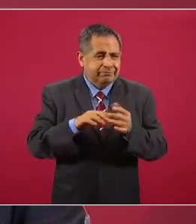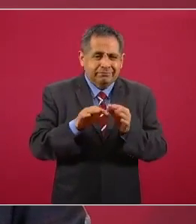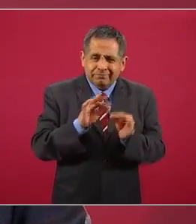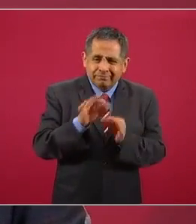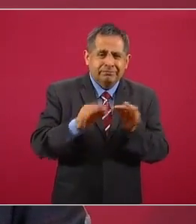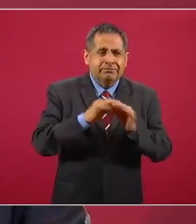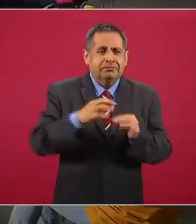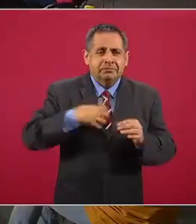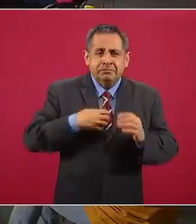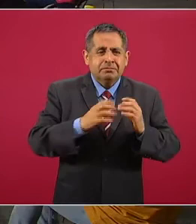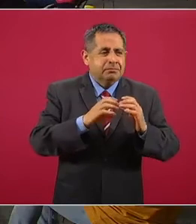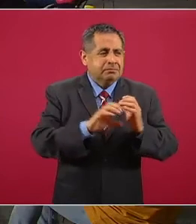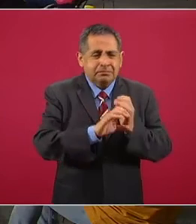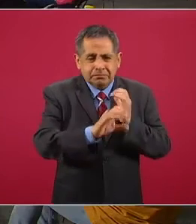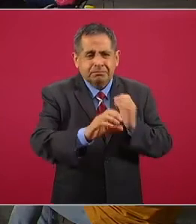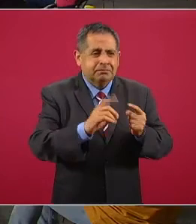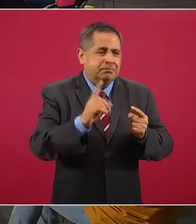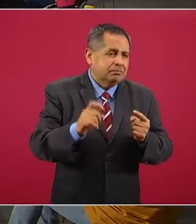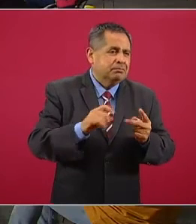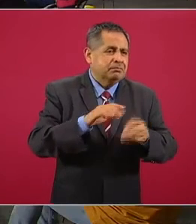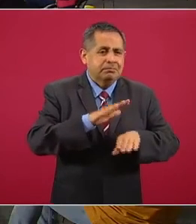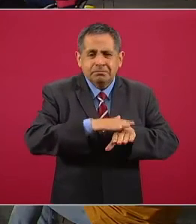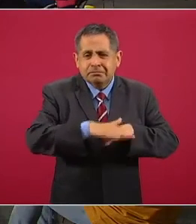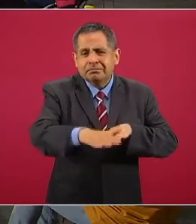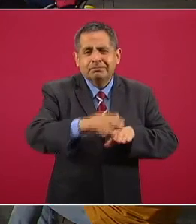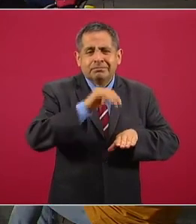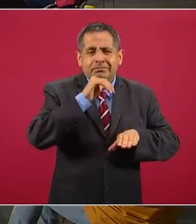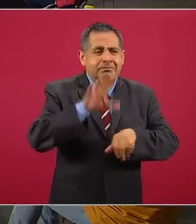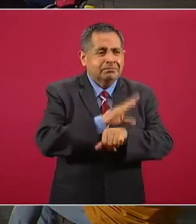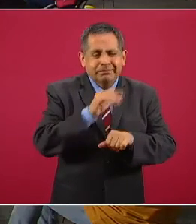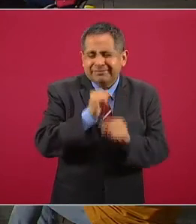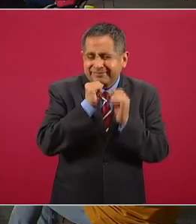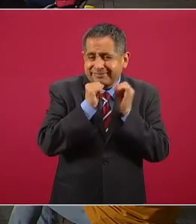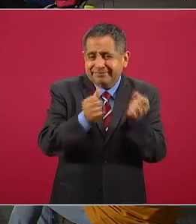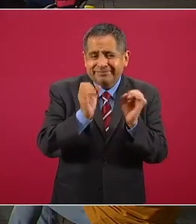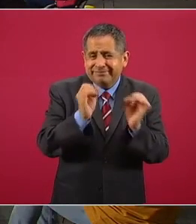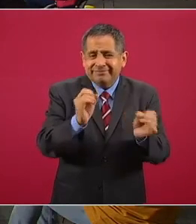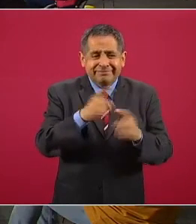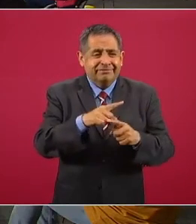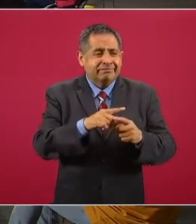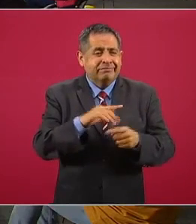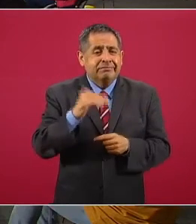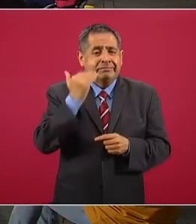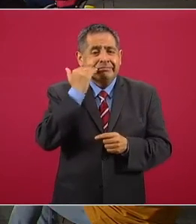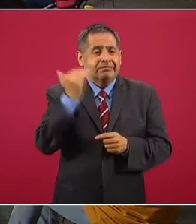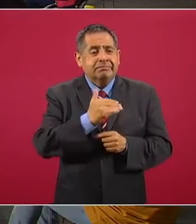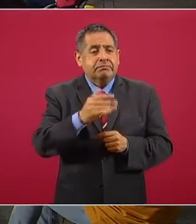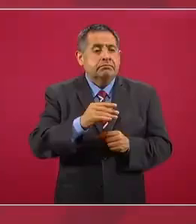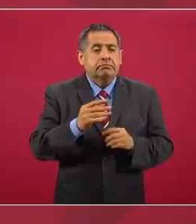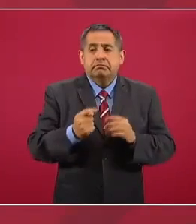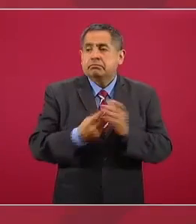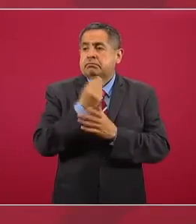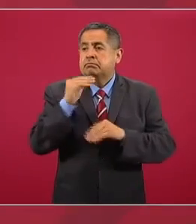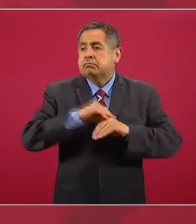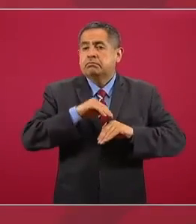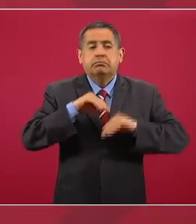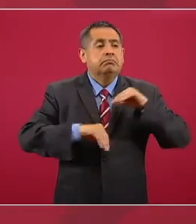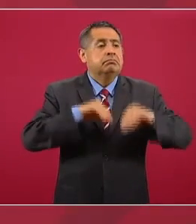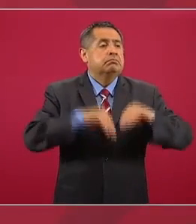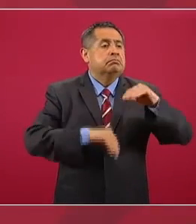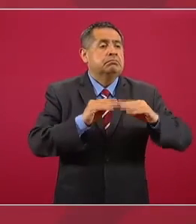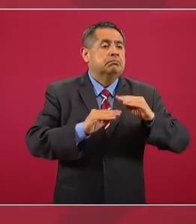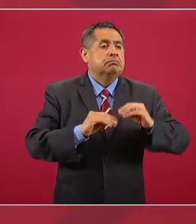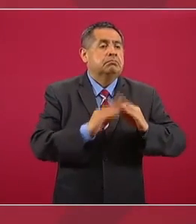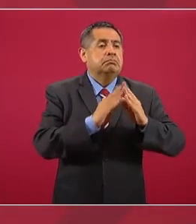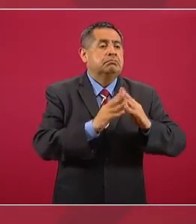infraestructura, drenaje, agua, pavimentación, energía eléctrica, de manera irregular que se fueron asentando. Y pues